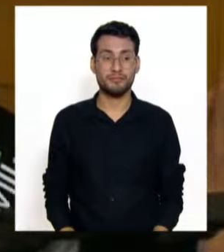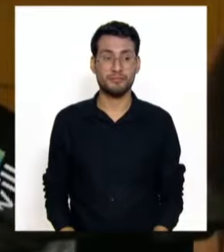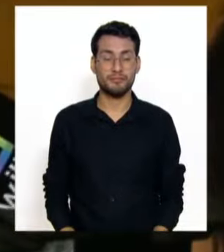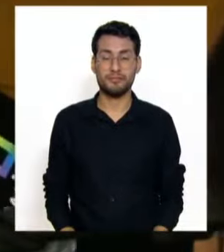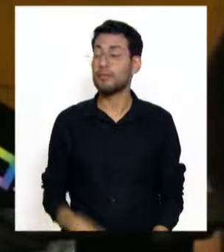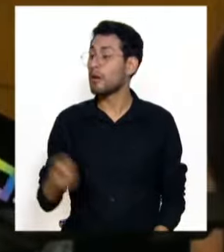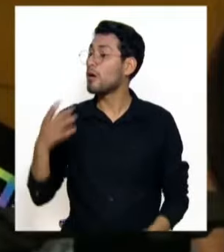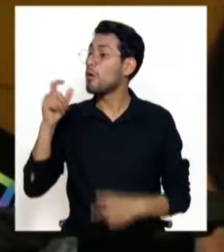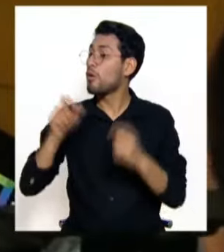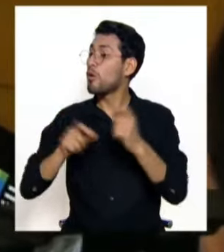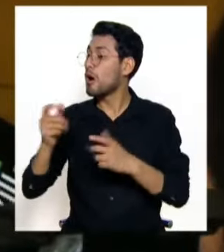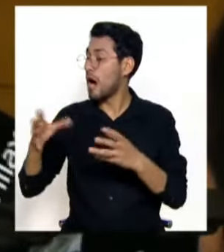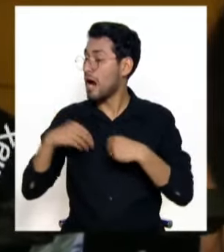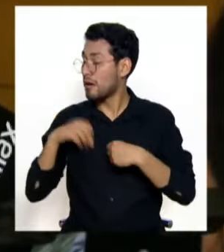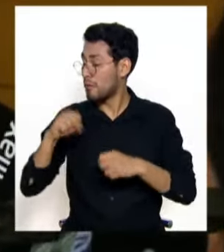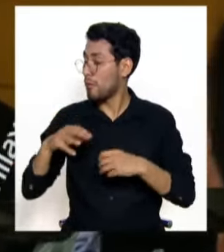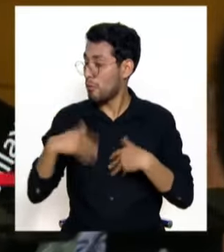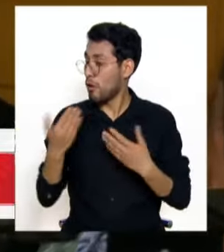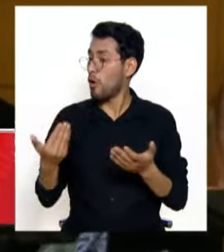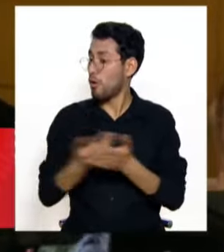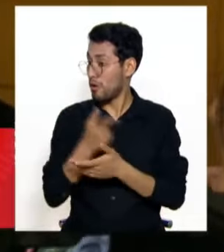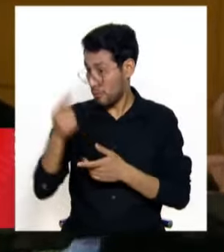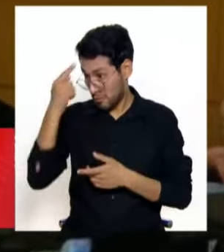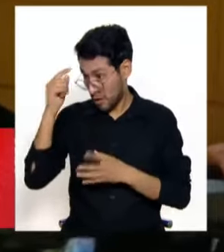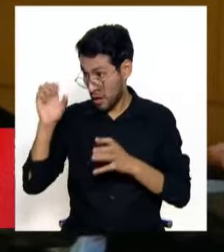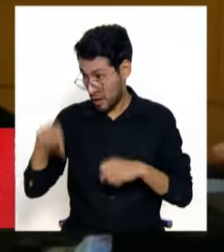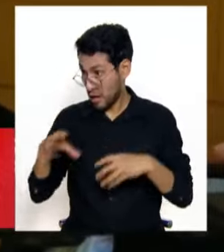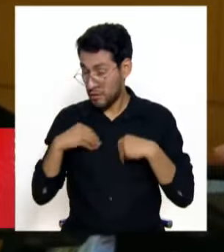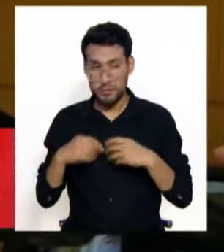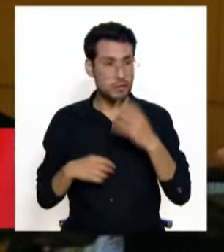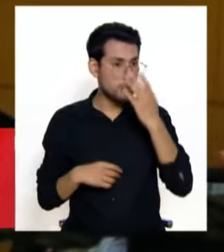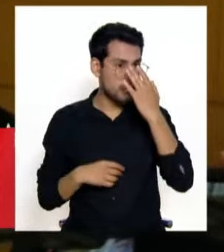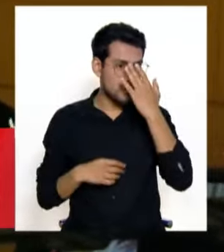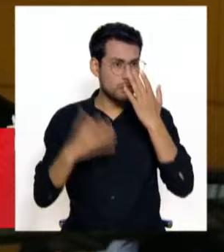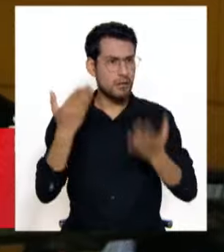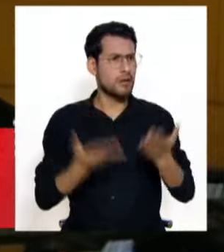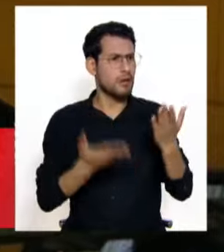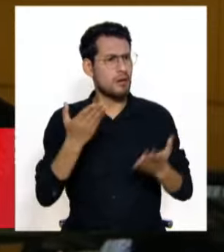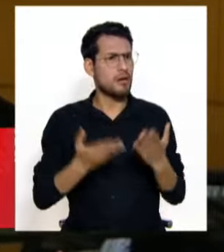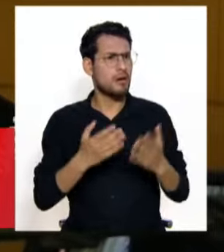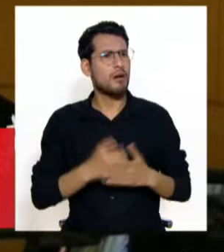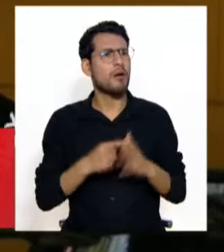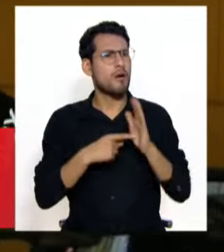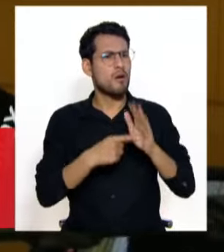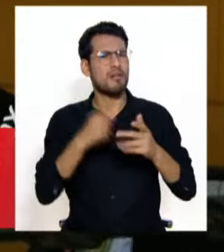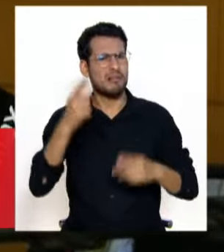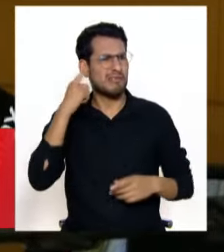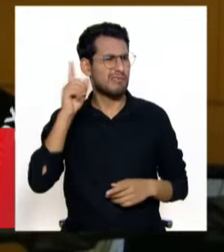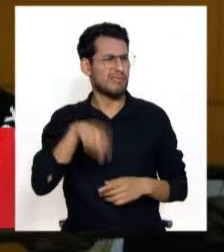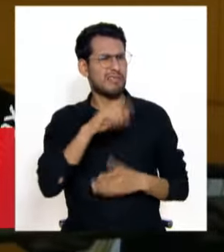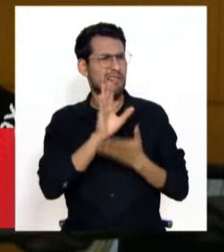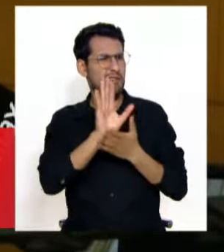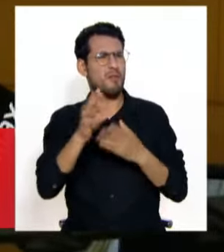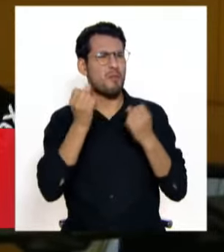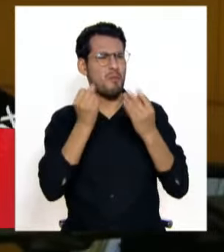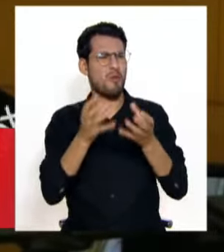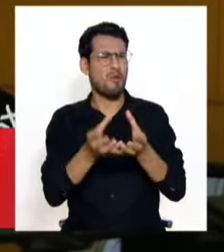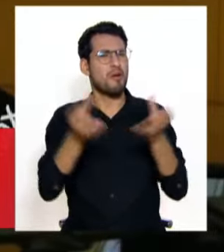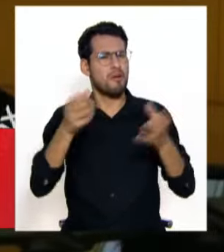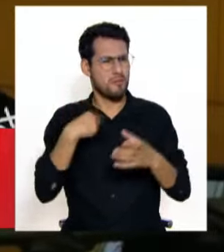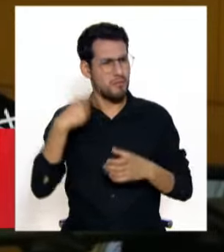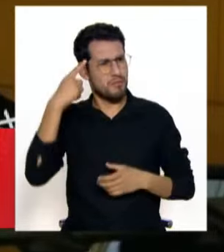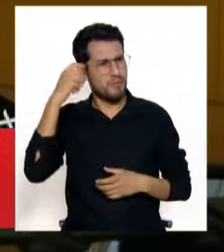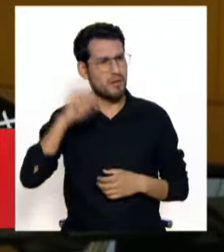¿Usted cree que la población acepte esta nueva representación? Seguramente va a mostrar un rechazo por la cantidad, me